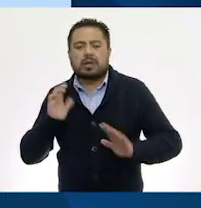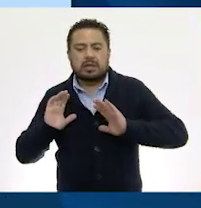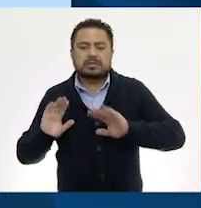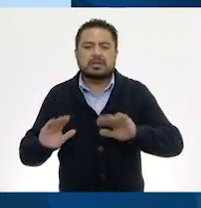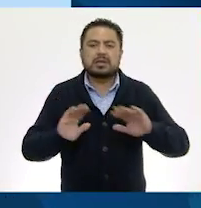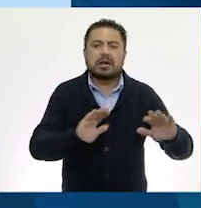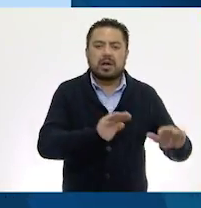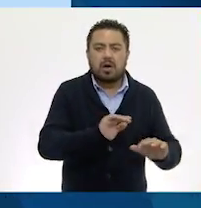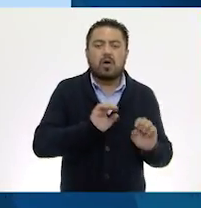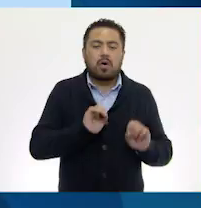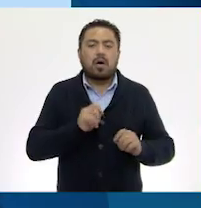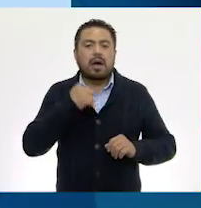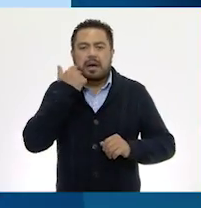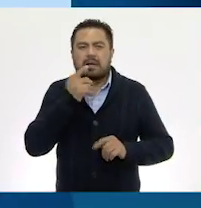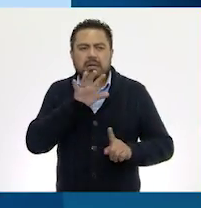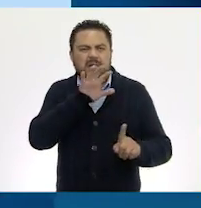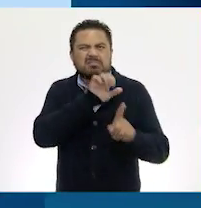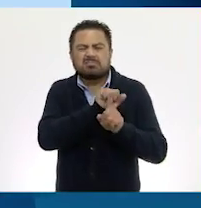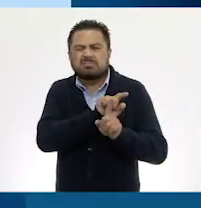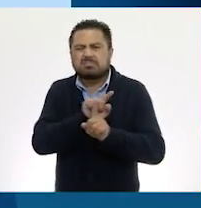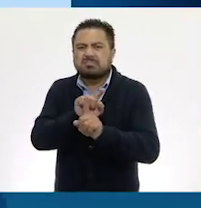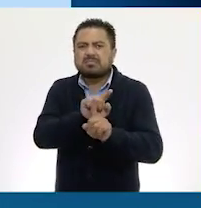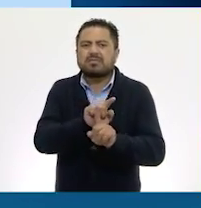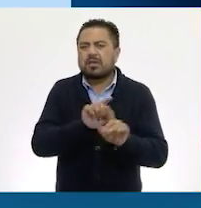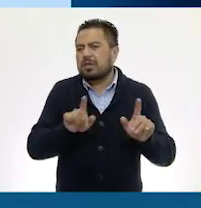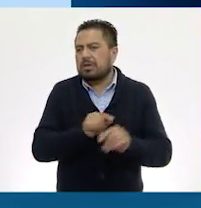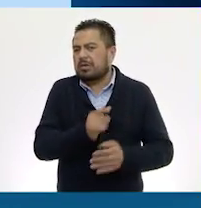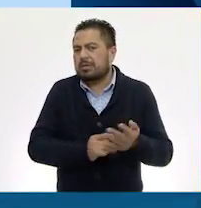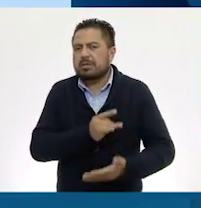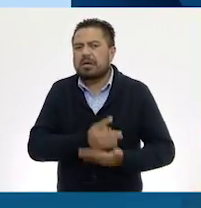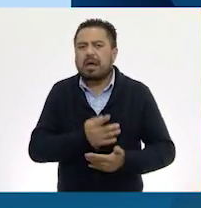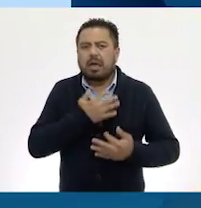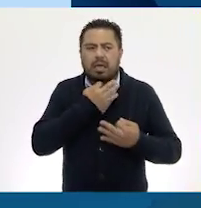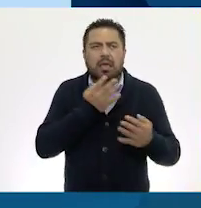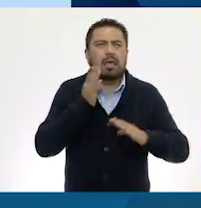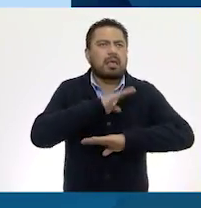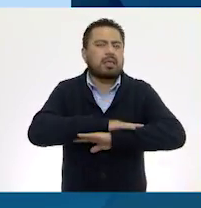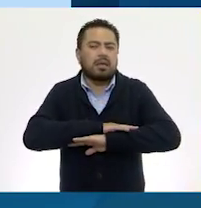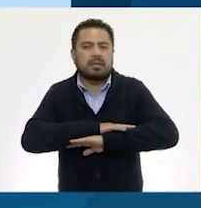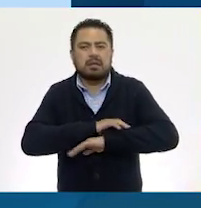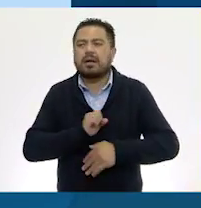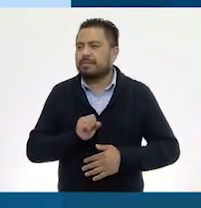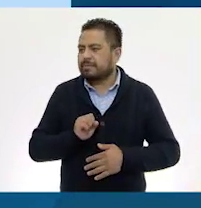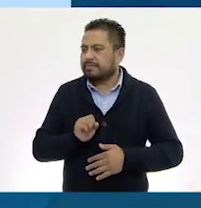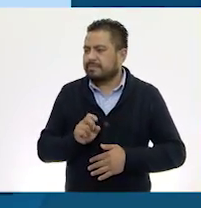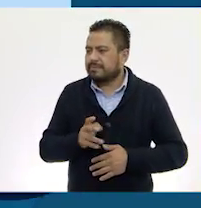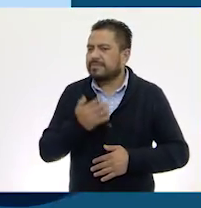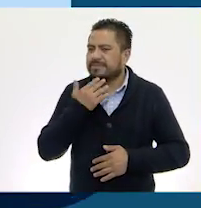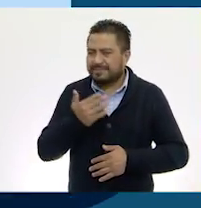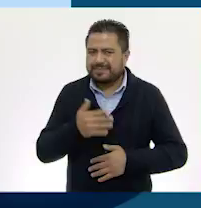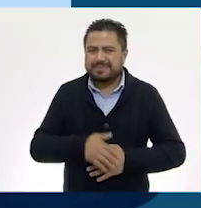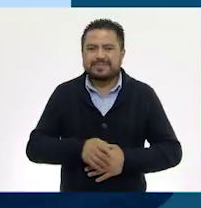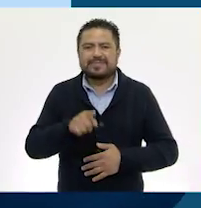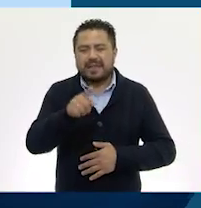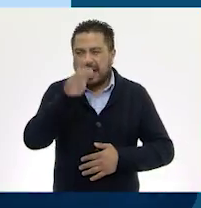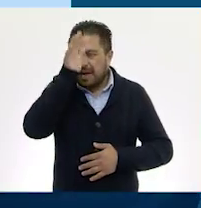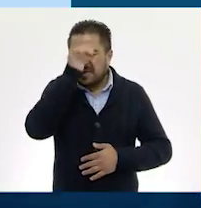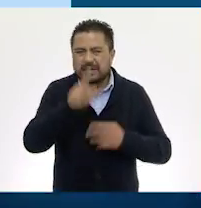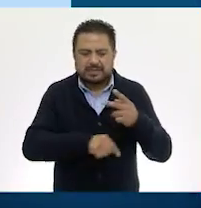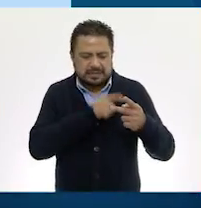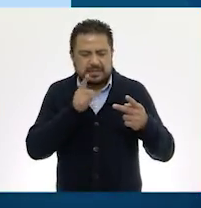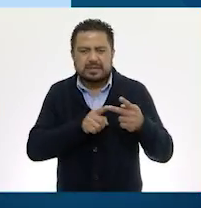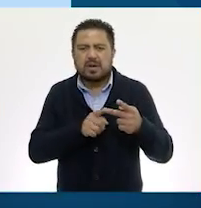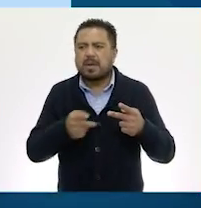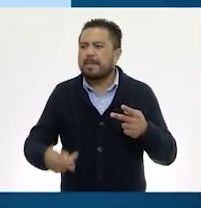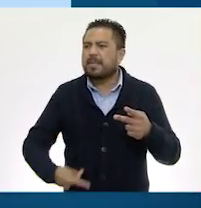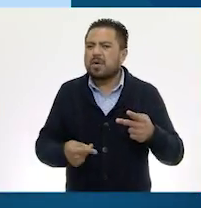también hay los que quieren persuadir y otros simplemente entretener. Bien. ¿Recuerdan cuál era la segunda